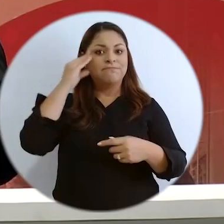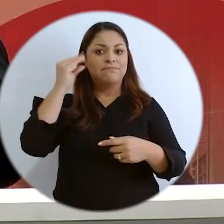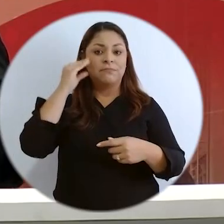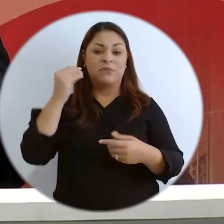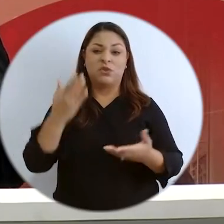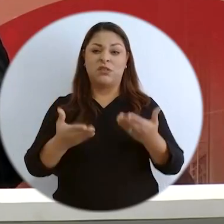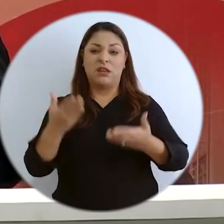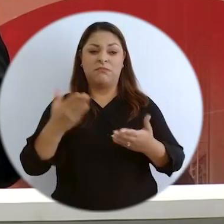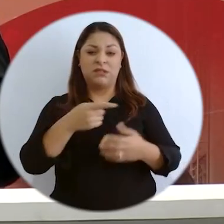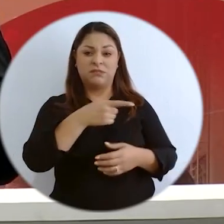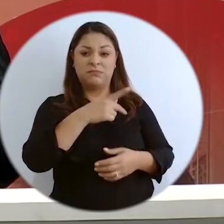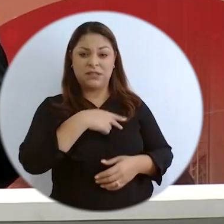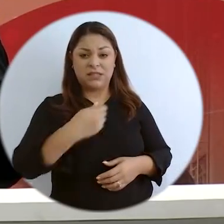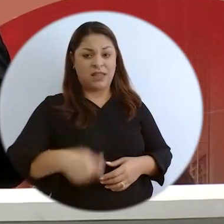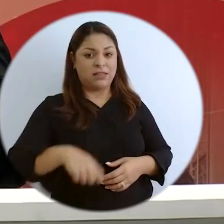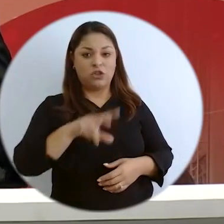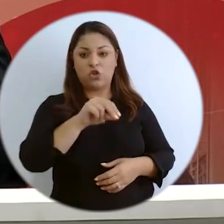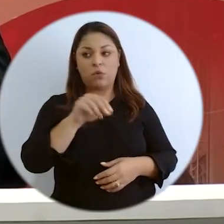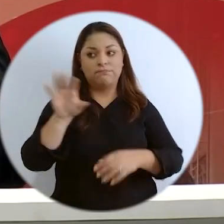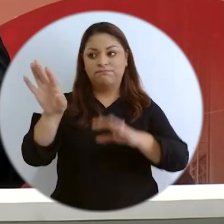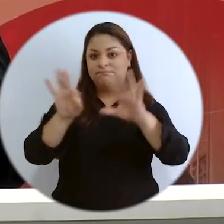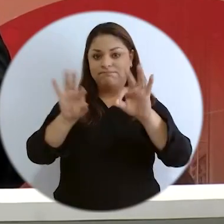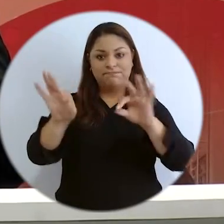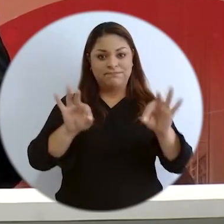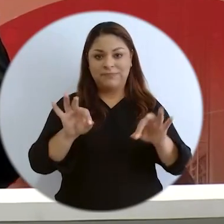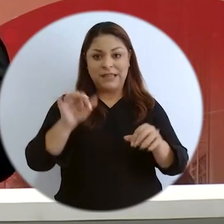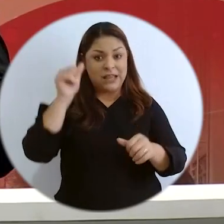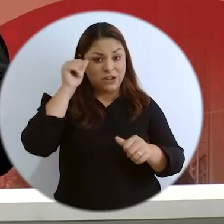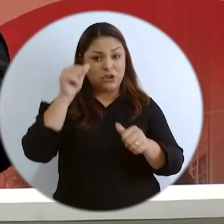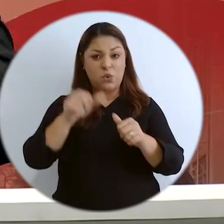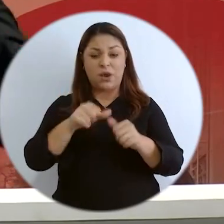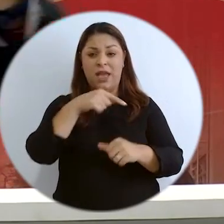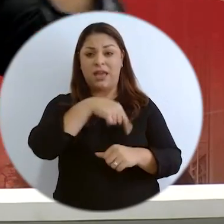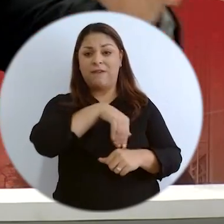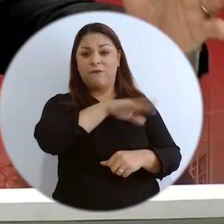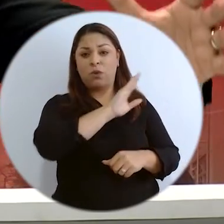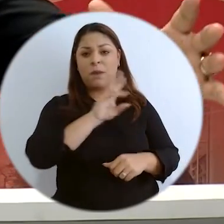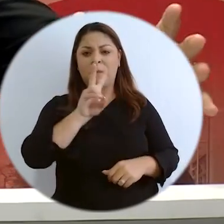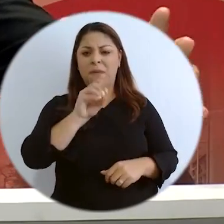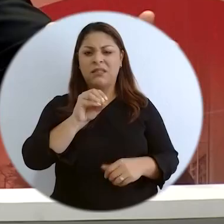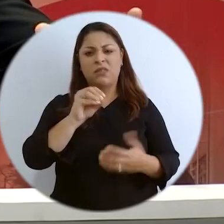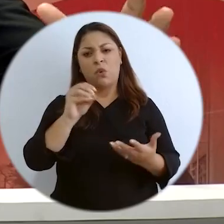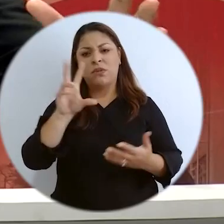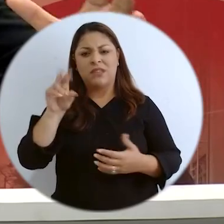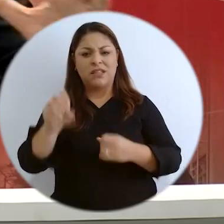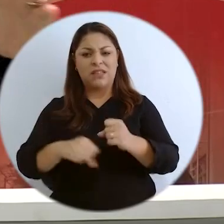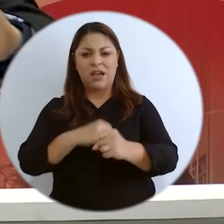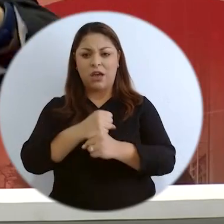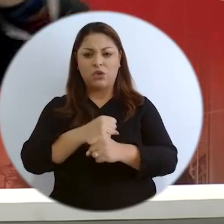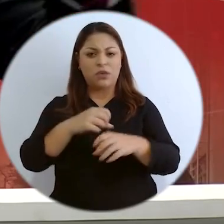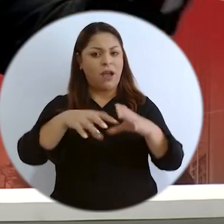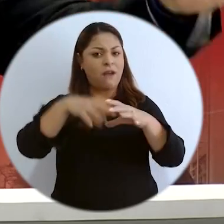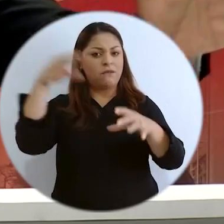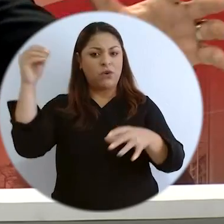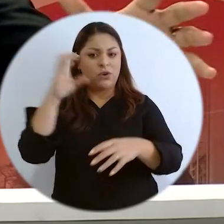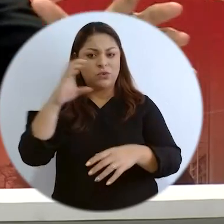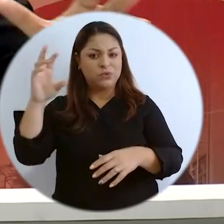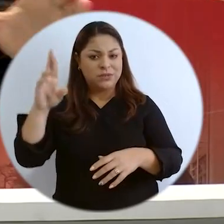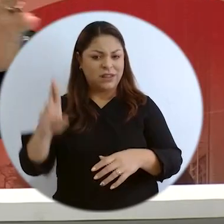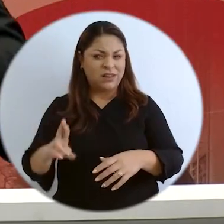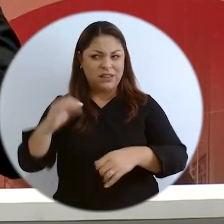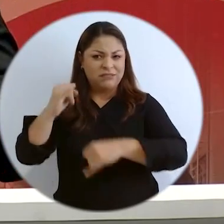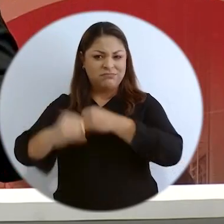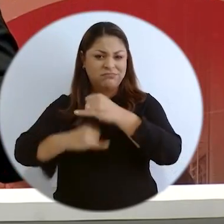que, con todo el respeto, parece que el presidente tampoco tiene. Recordemos que él pasó 20, 30 años fuera de Costa Rica en un organismo